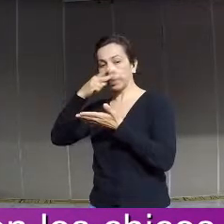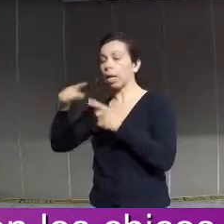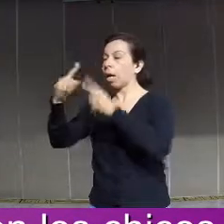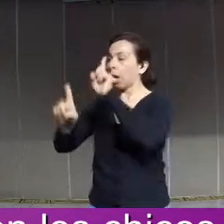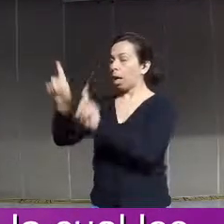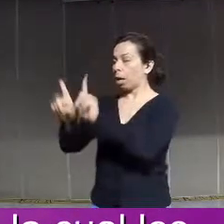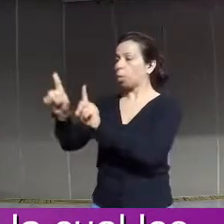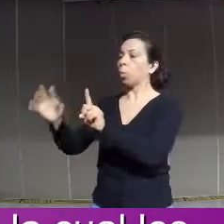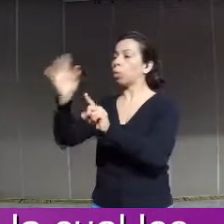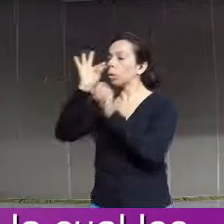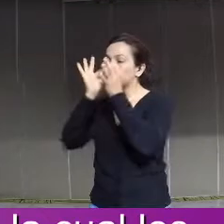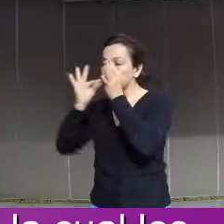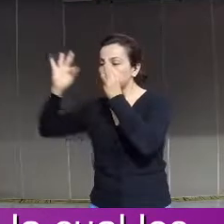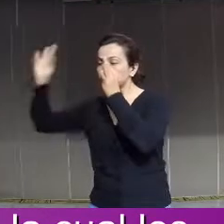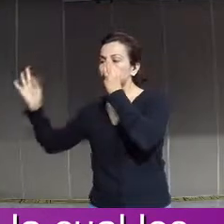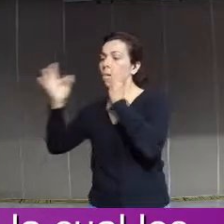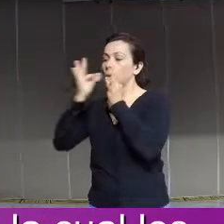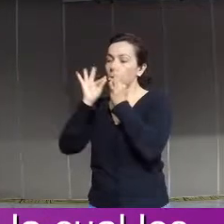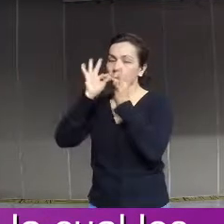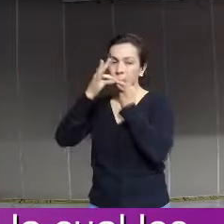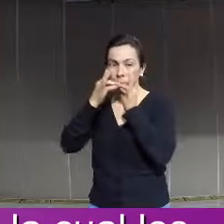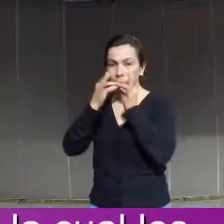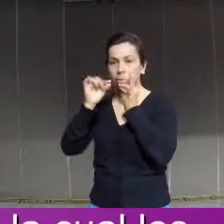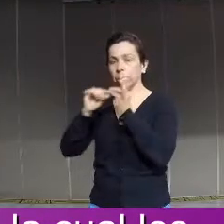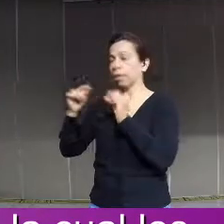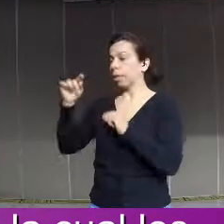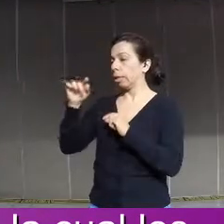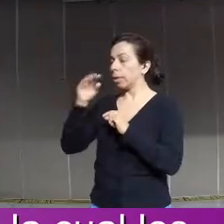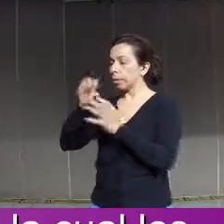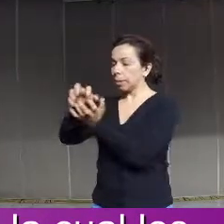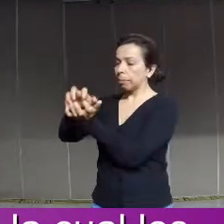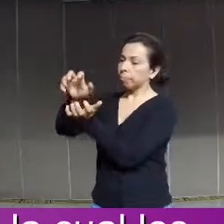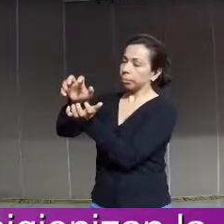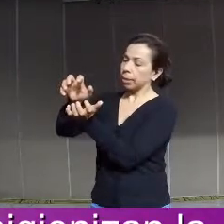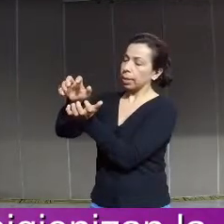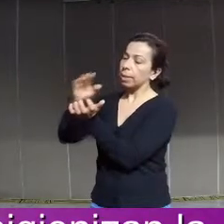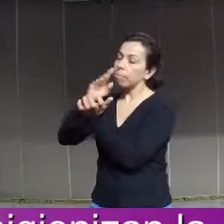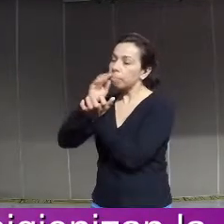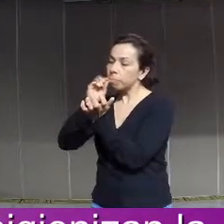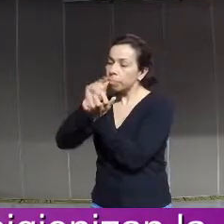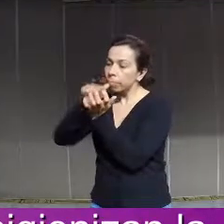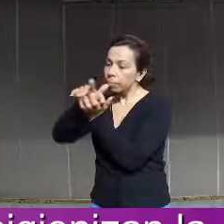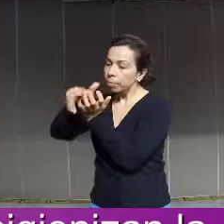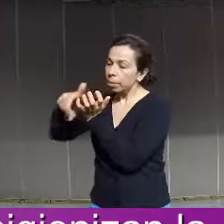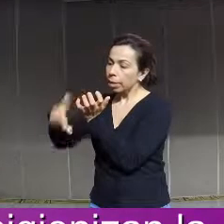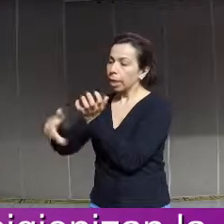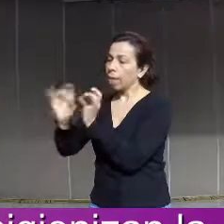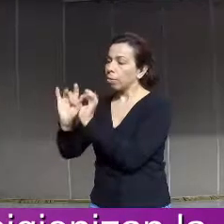una sonda nasogástrica, uno les explica que la saliva tiene bacterias, que ellos no